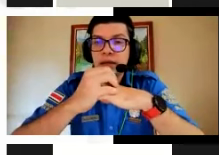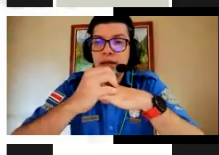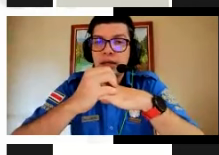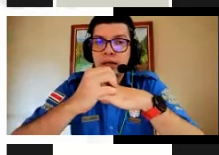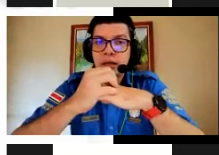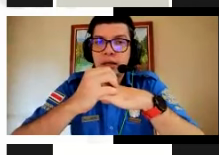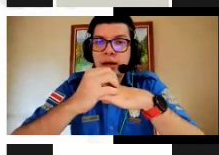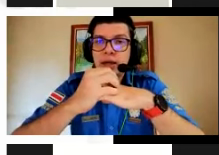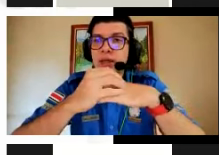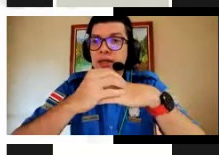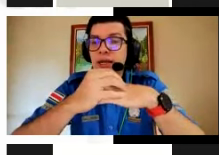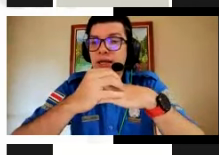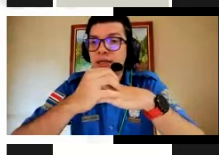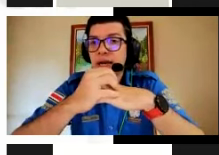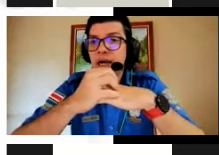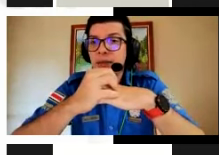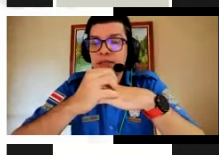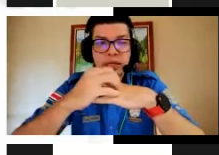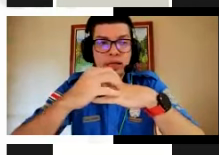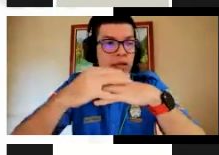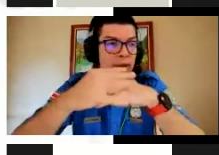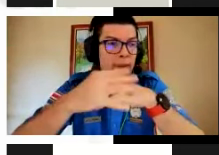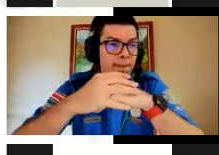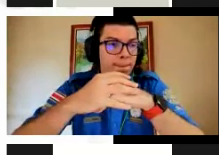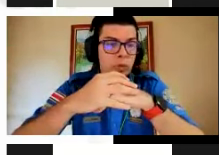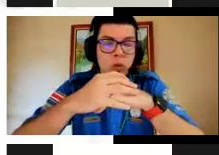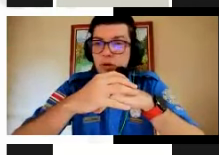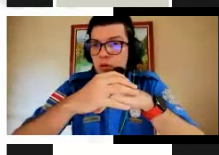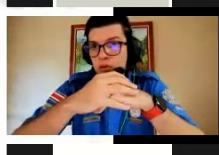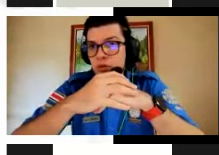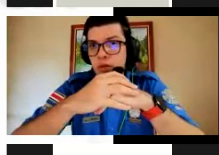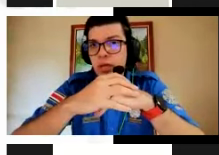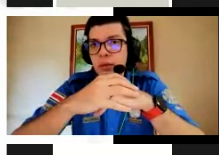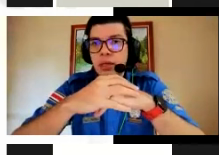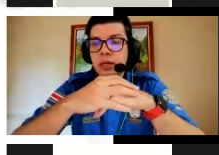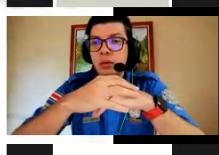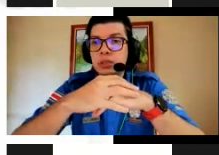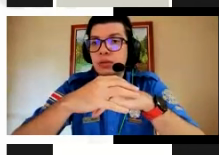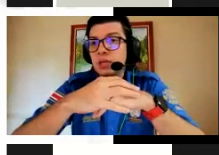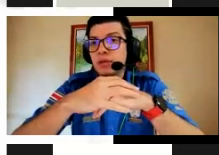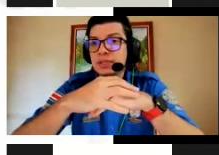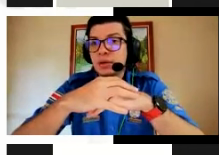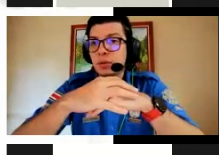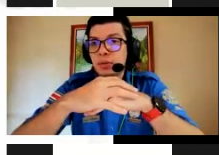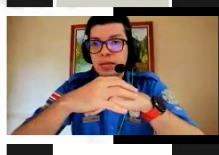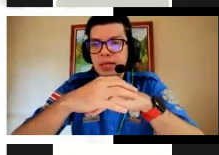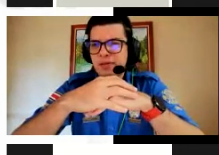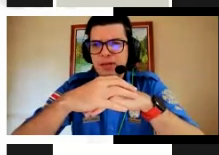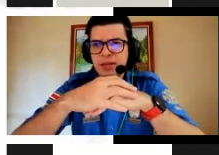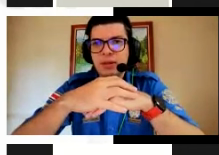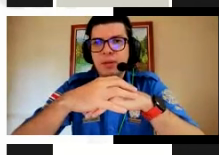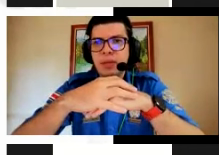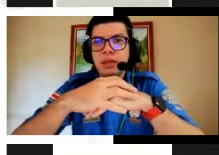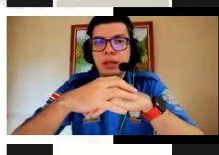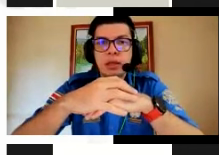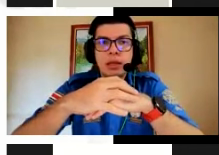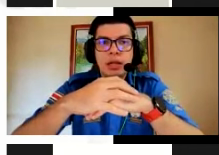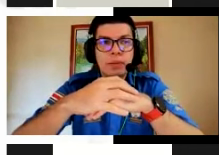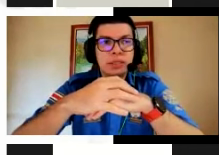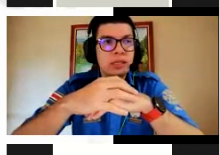una herida en la piel a tan gran escala es bastante doloroso y nuestra vida va a estar comprometida